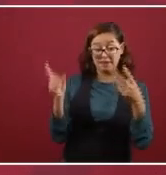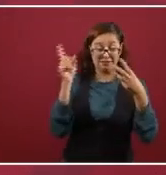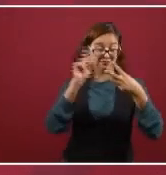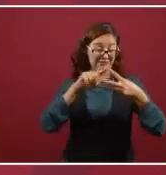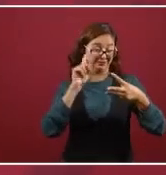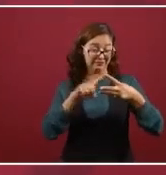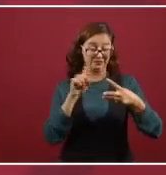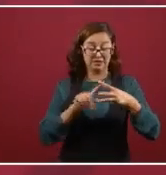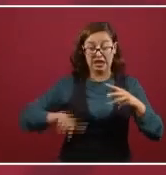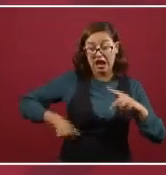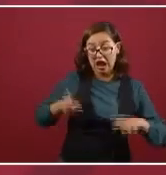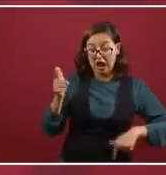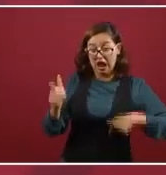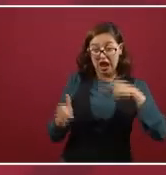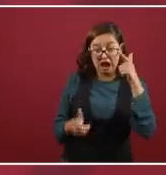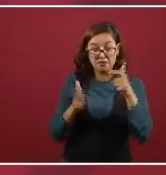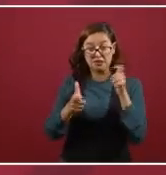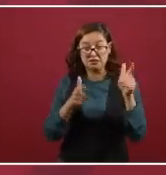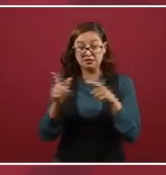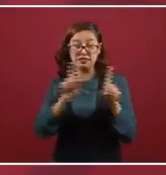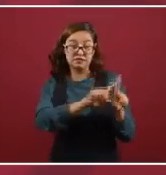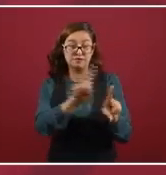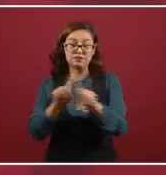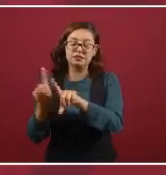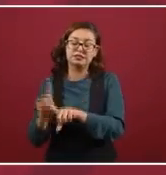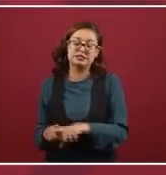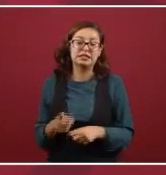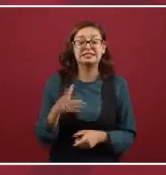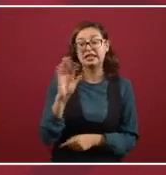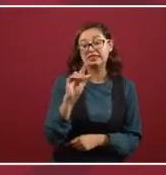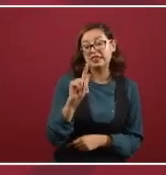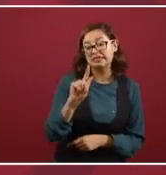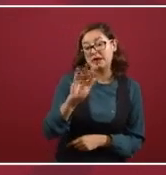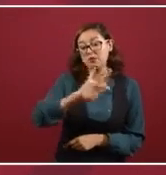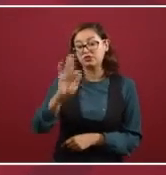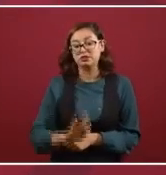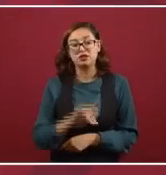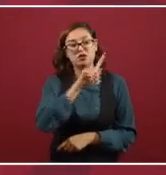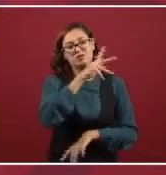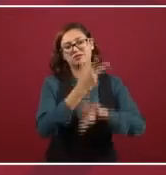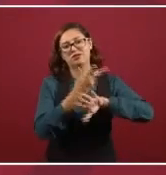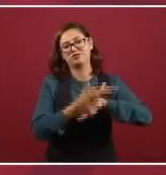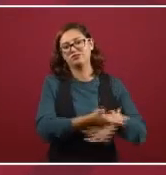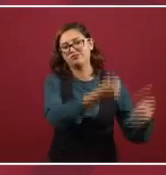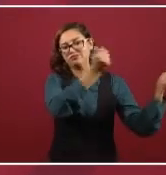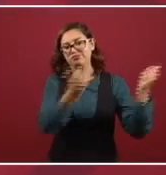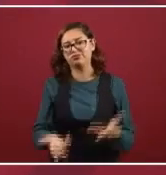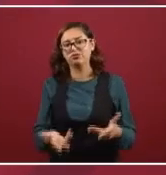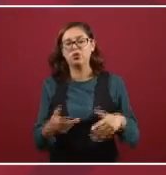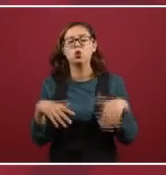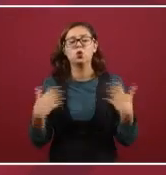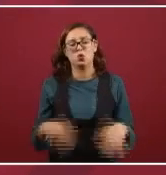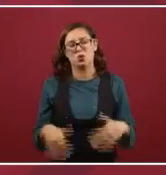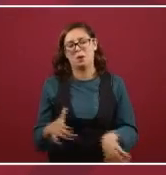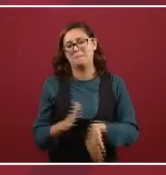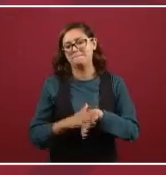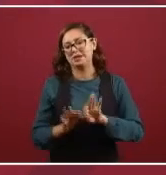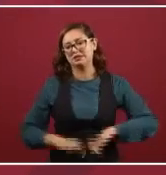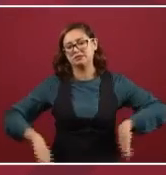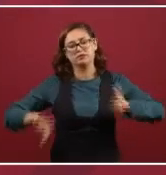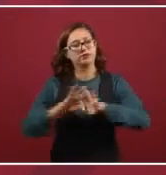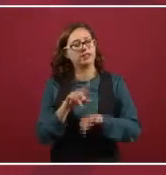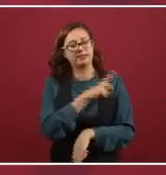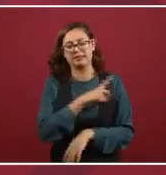armas provienen o son de fabricación norteamericana. Por lo tanto, sí es sumamente relevante